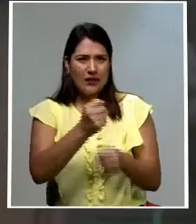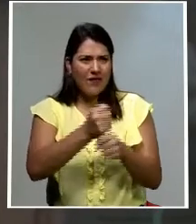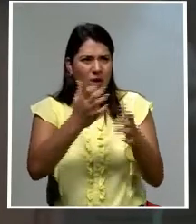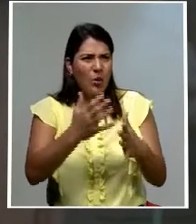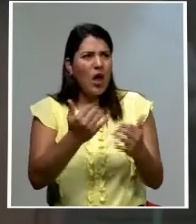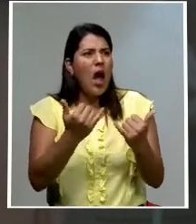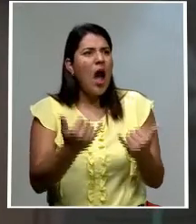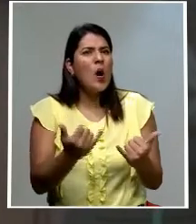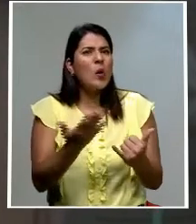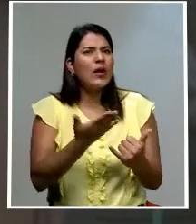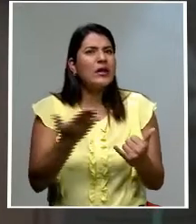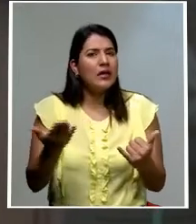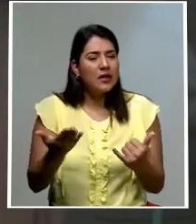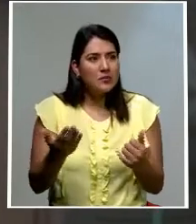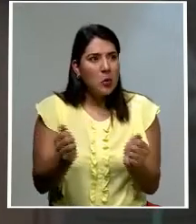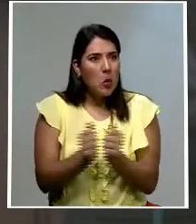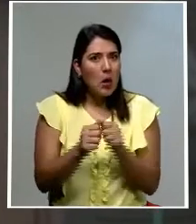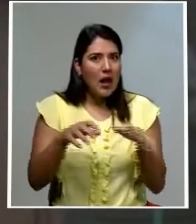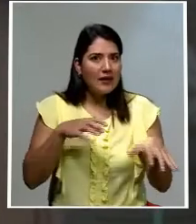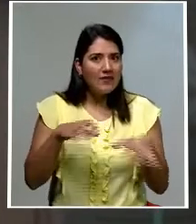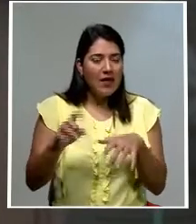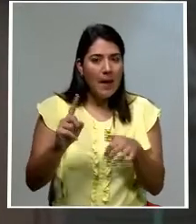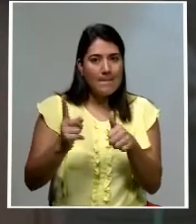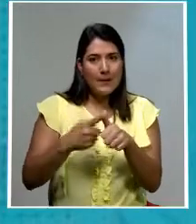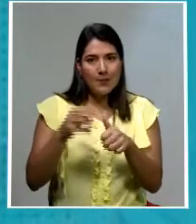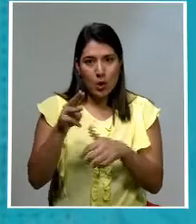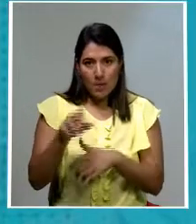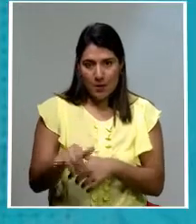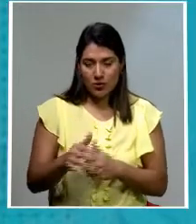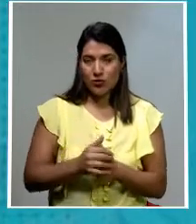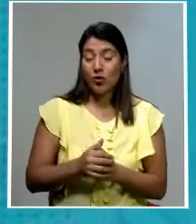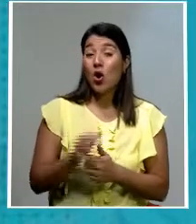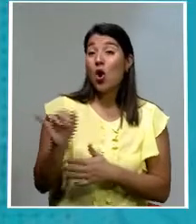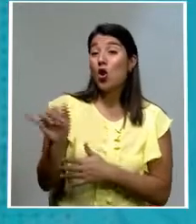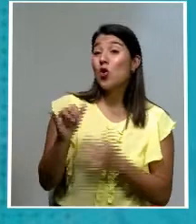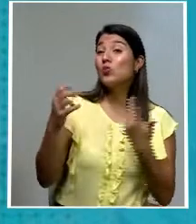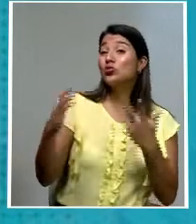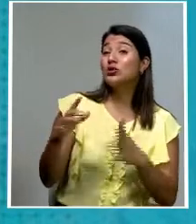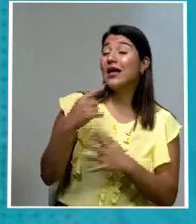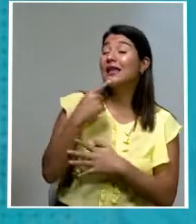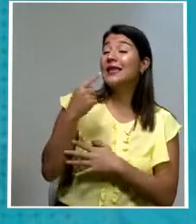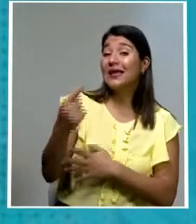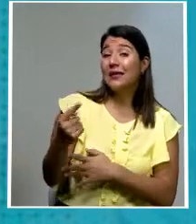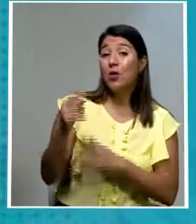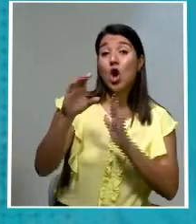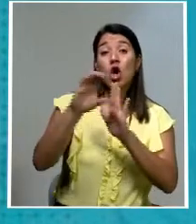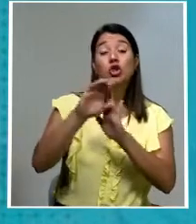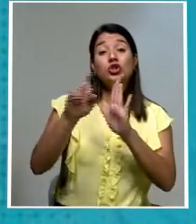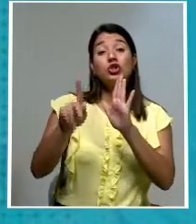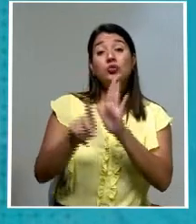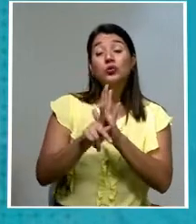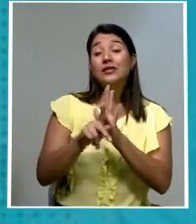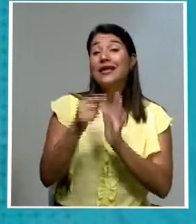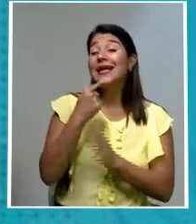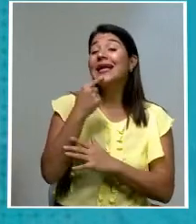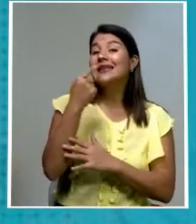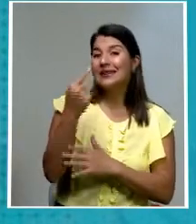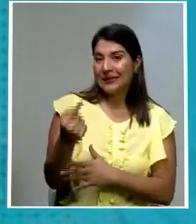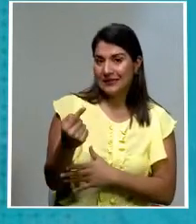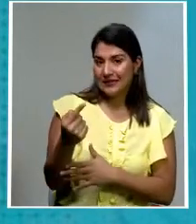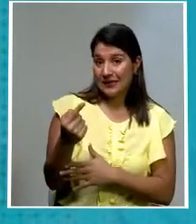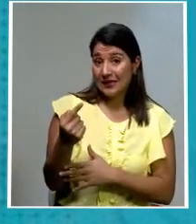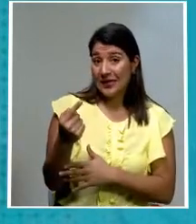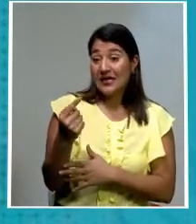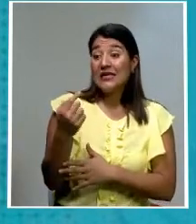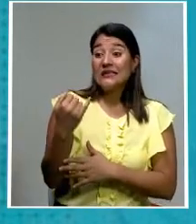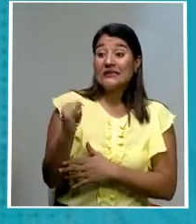esta sesión del 1 de mayo. Tal y como se indicó, la Constitución Política establece la posibilidad de que en el